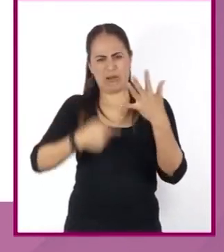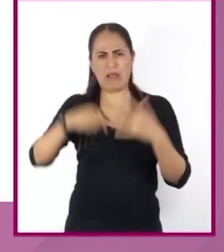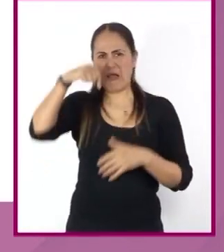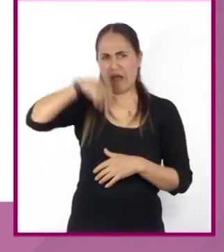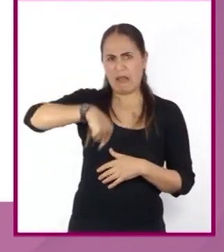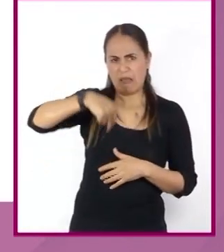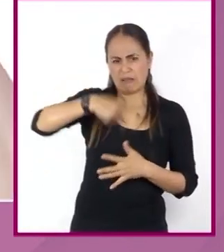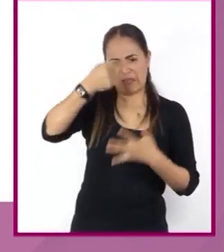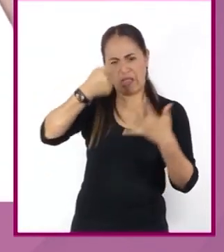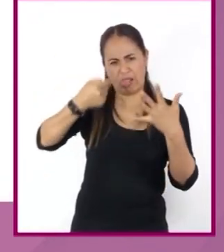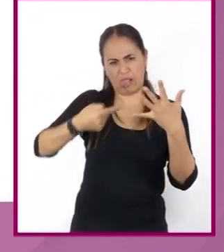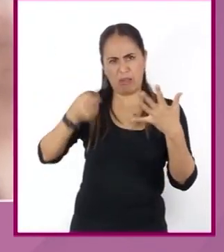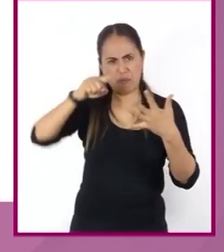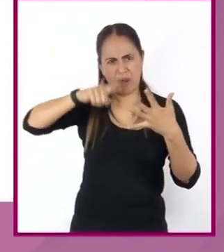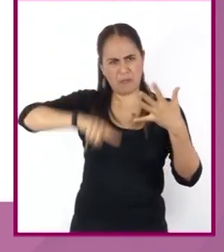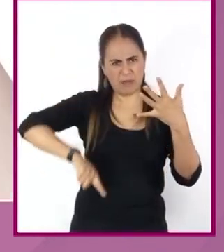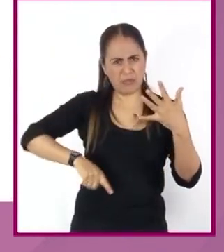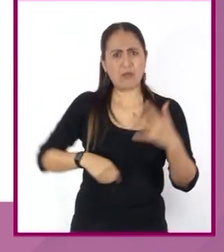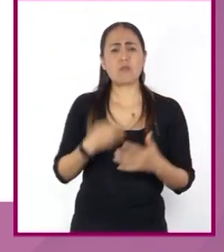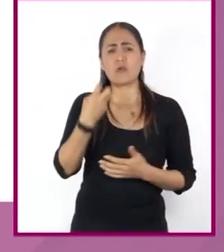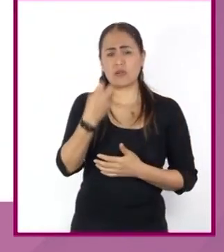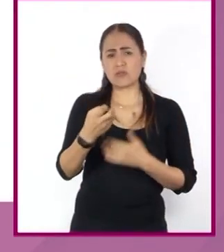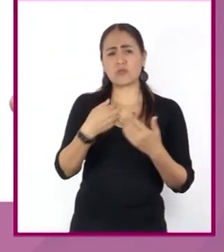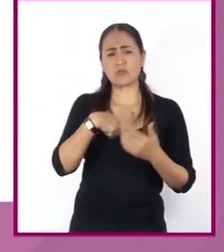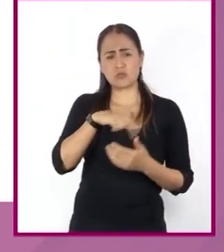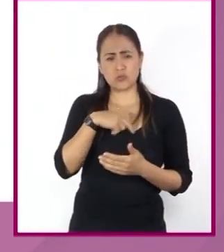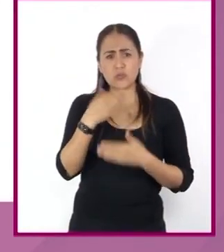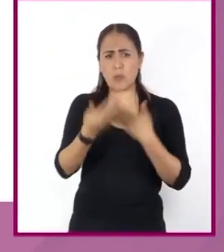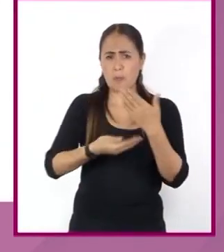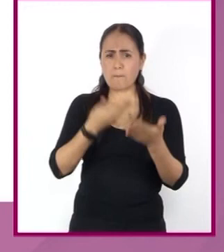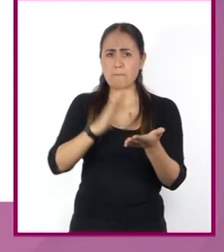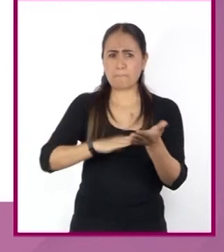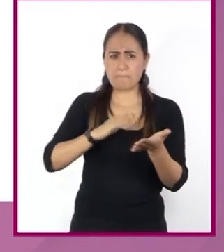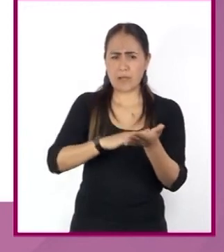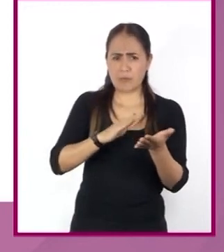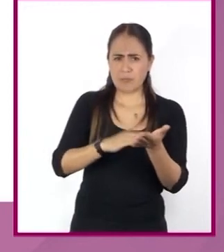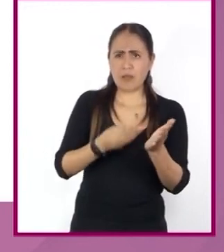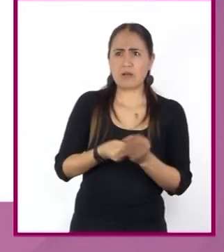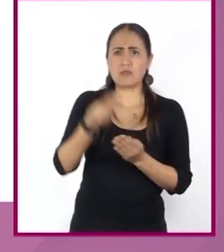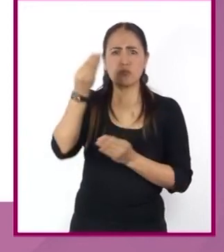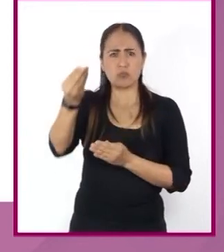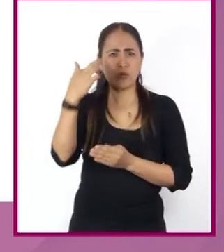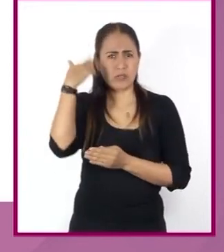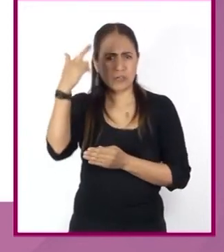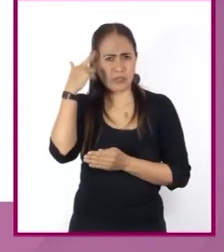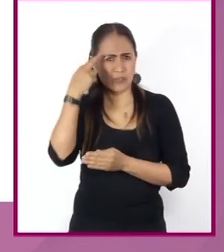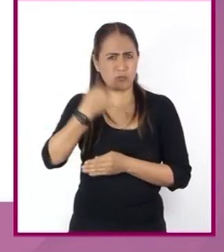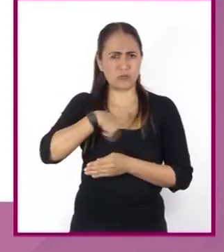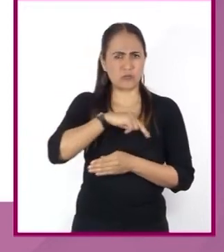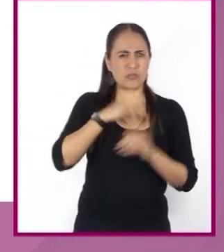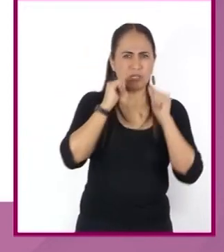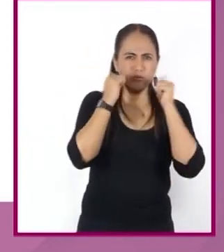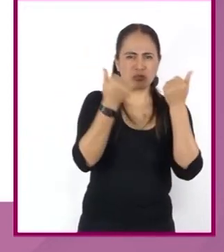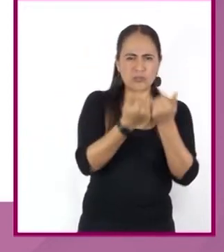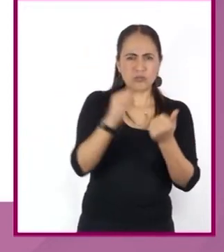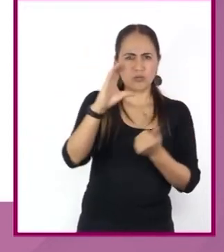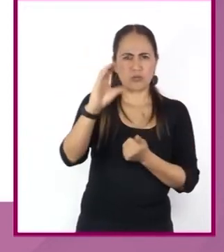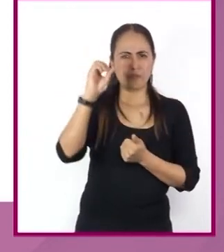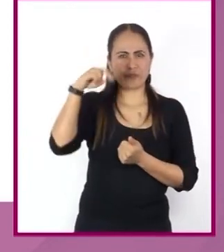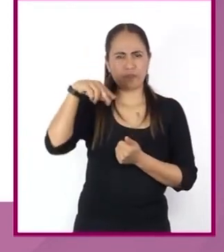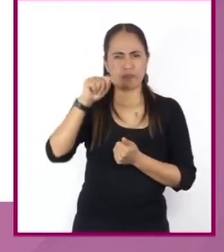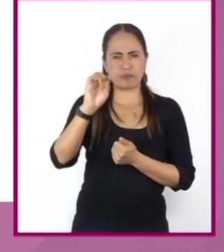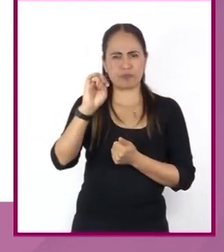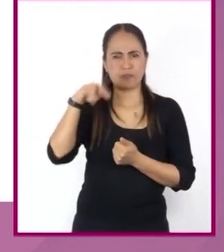Por eso acordamos enviar una protesta formal al rey y crear la Asociación Continental, para difundir y aplicar entre todos